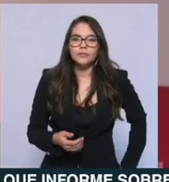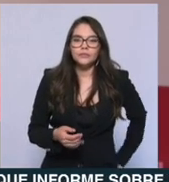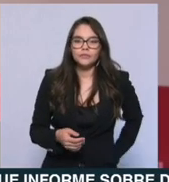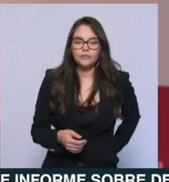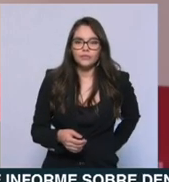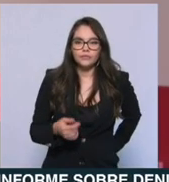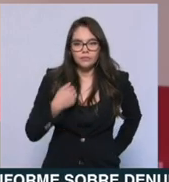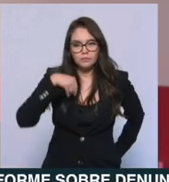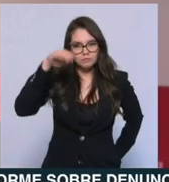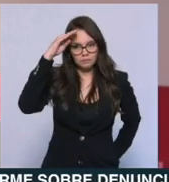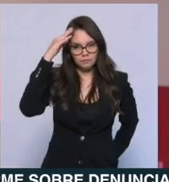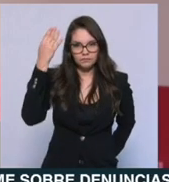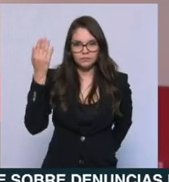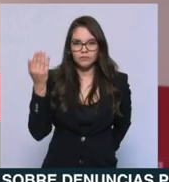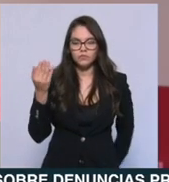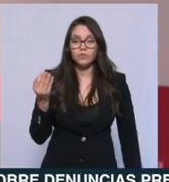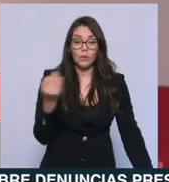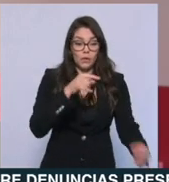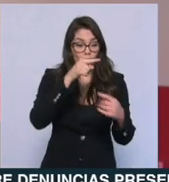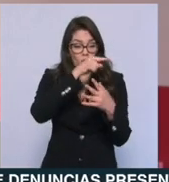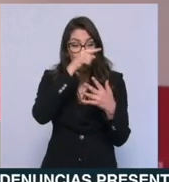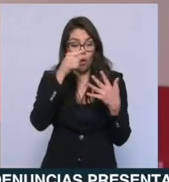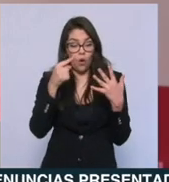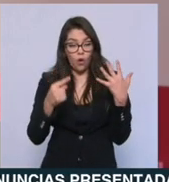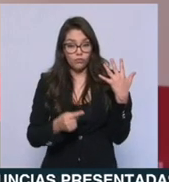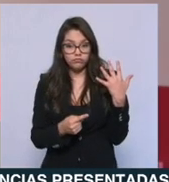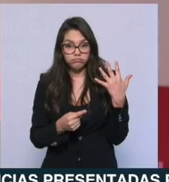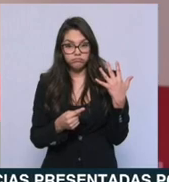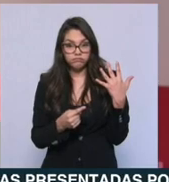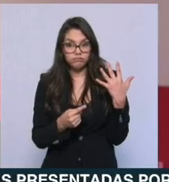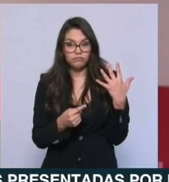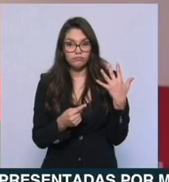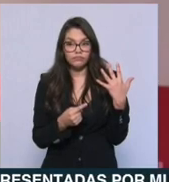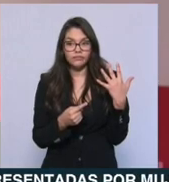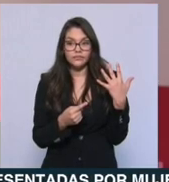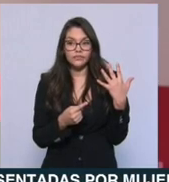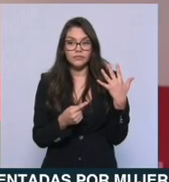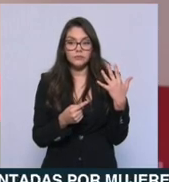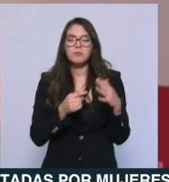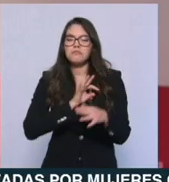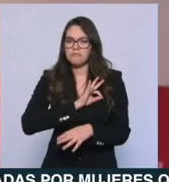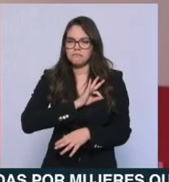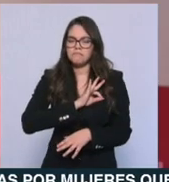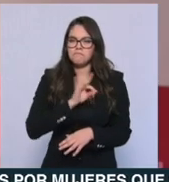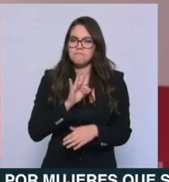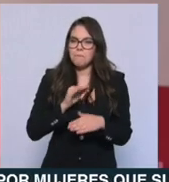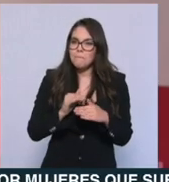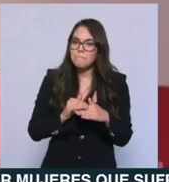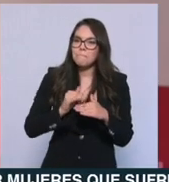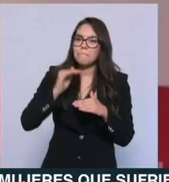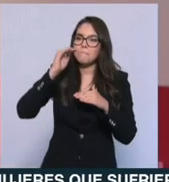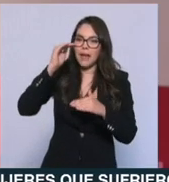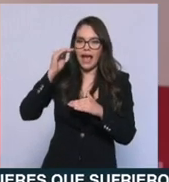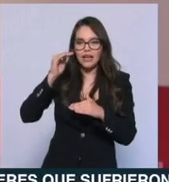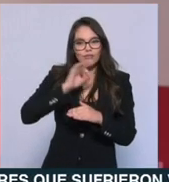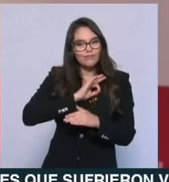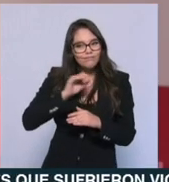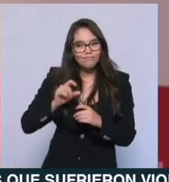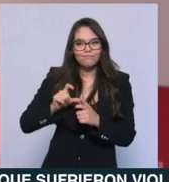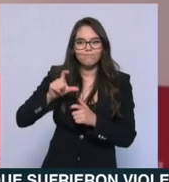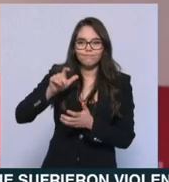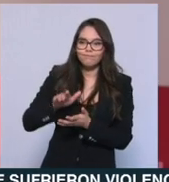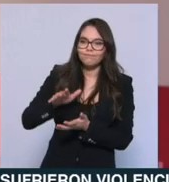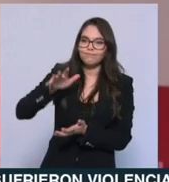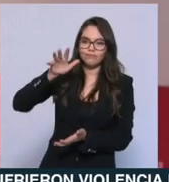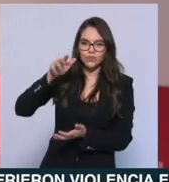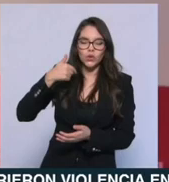que todo eso pues, lo podemos maximizar mucho más todavía